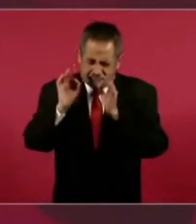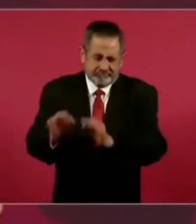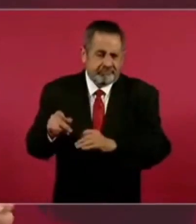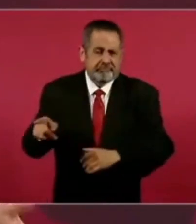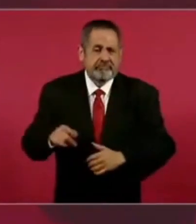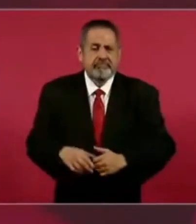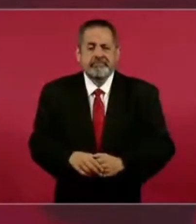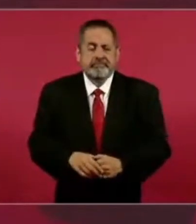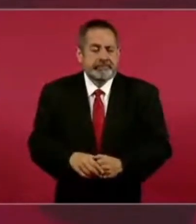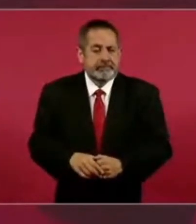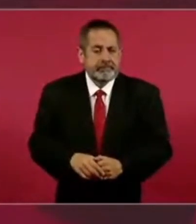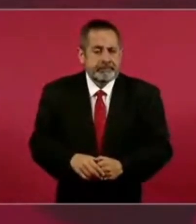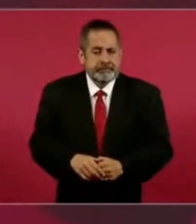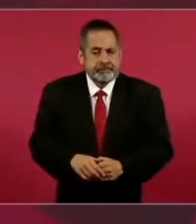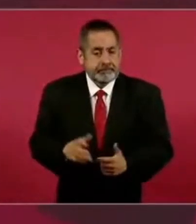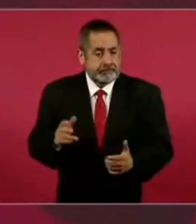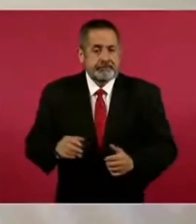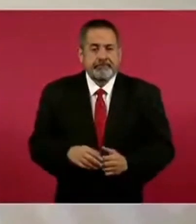Entonces,